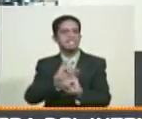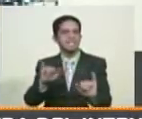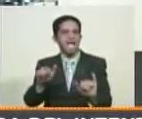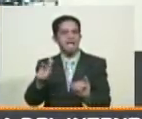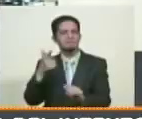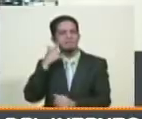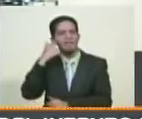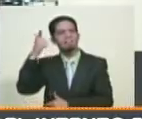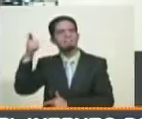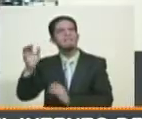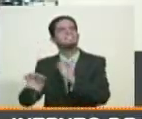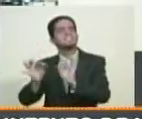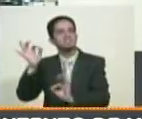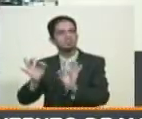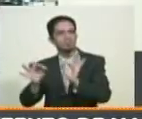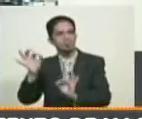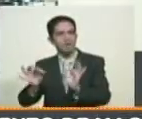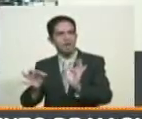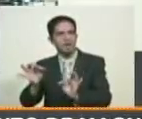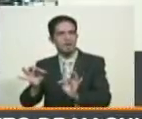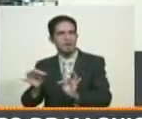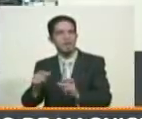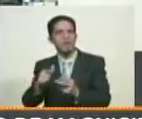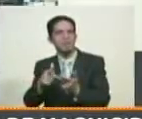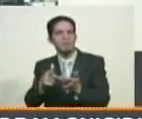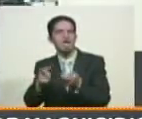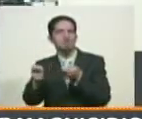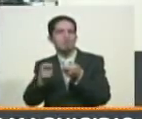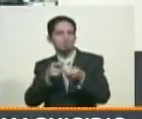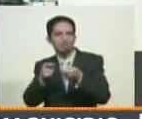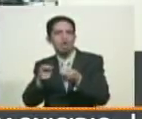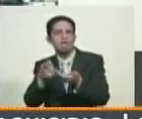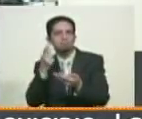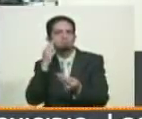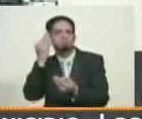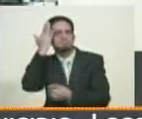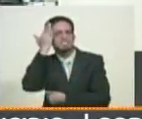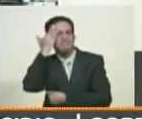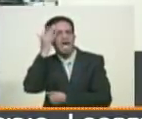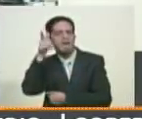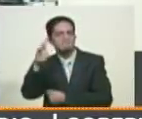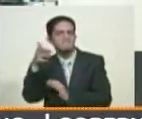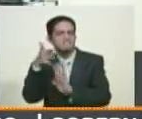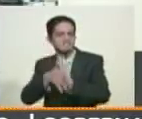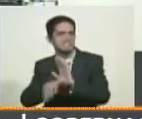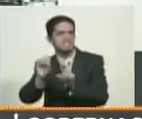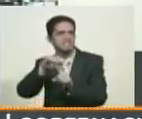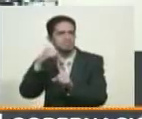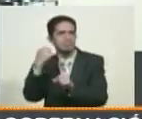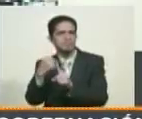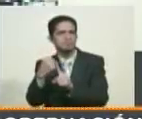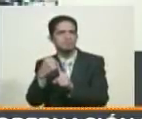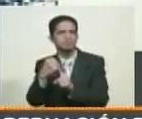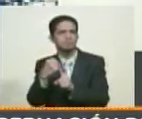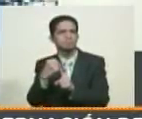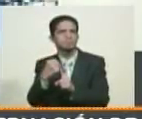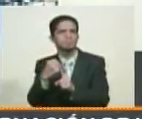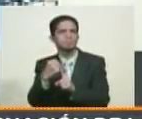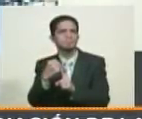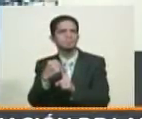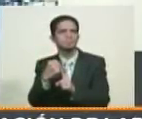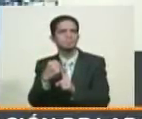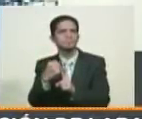38 de primera instancia en funciones de control del área metropolitana de Caracas. Y según lo que